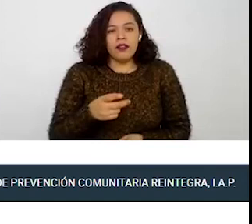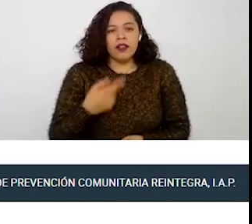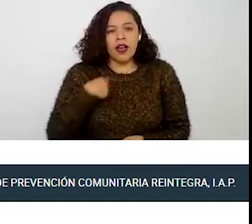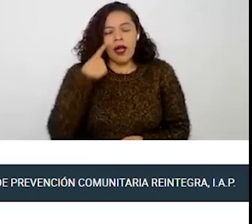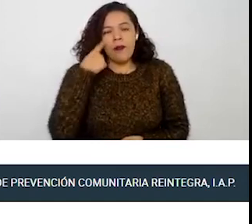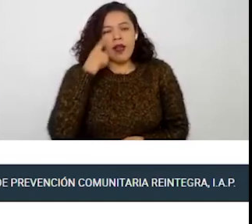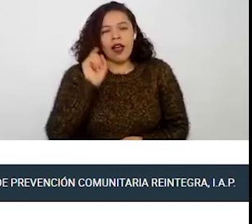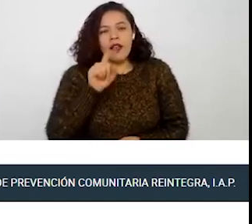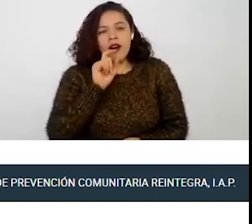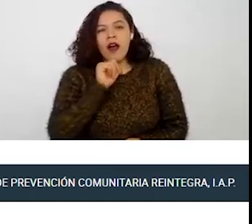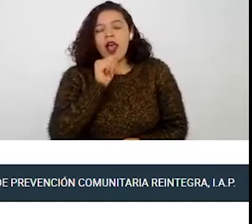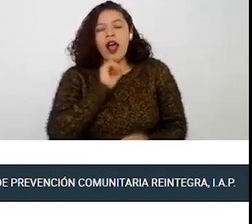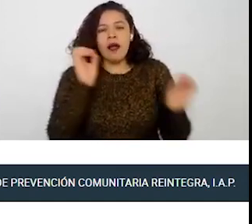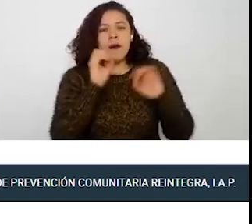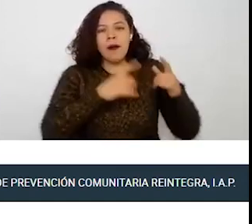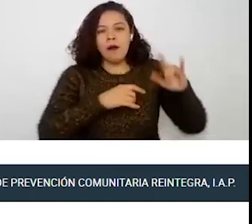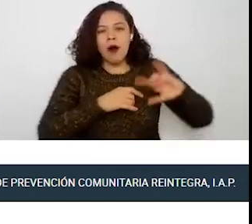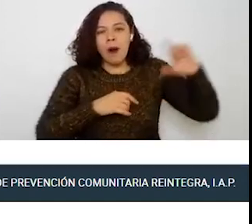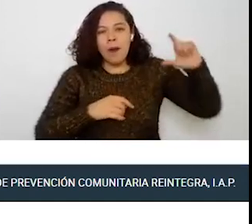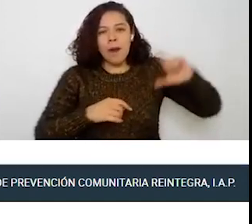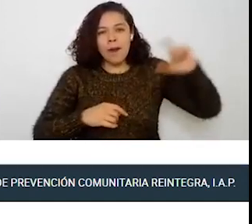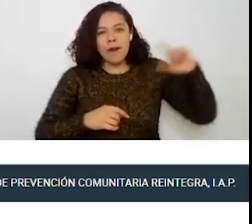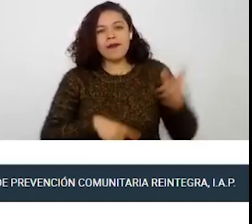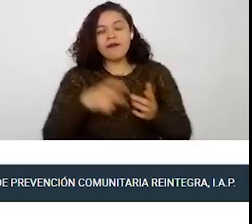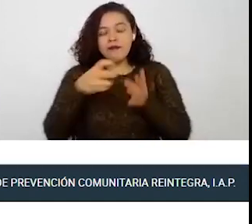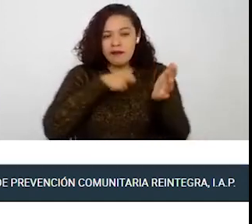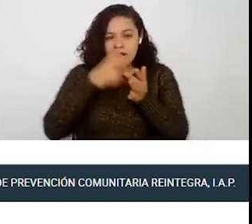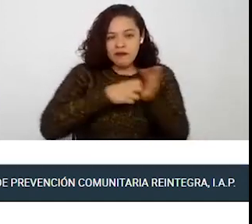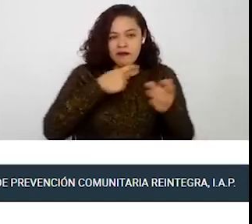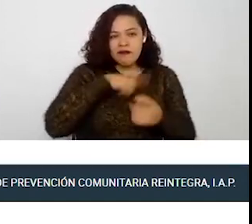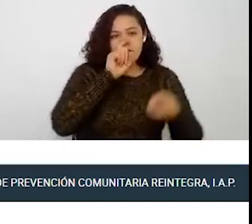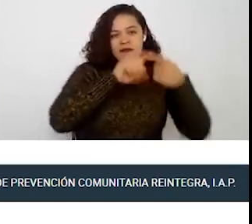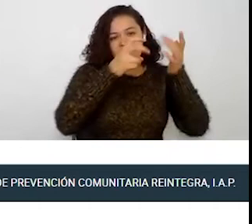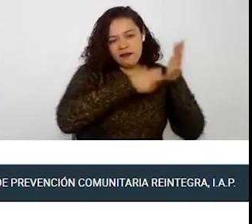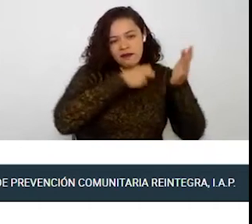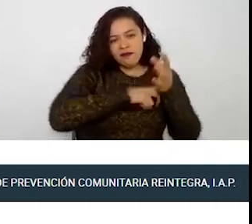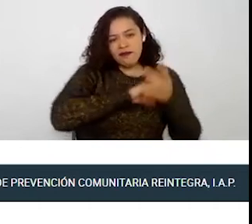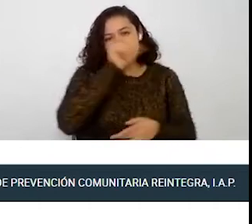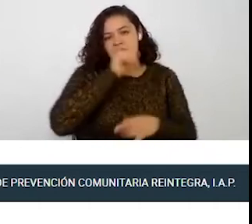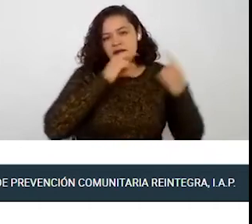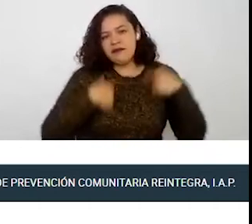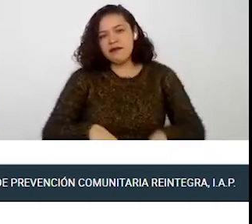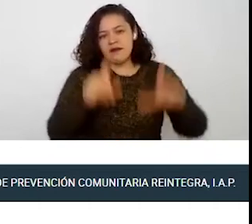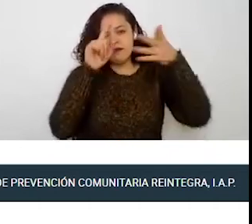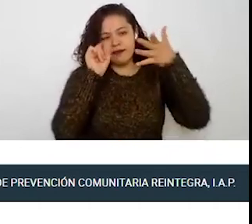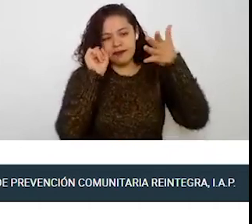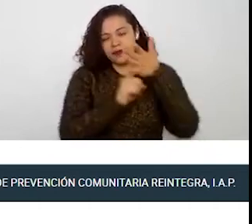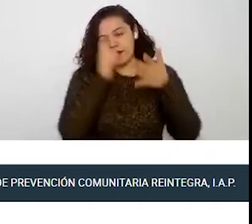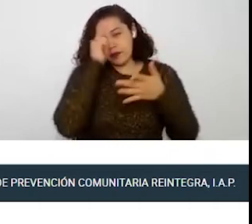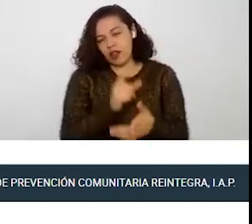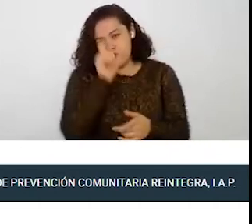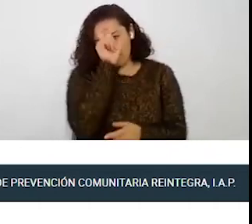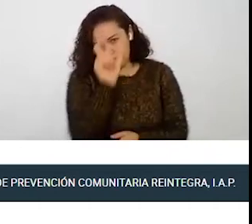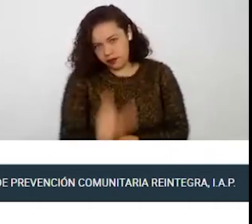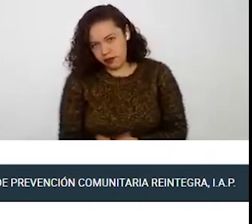brinca cuando no le hacen caso editar aquí le tendría que poner editar y abrir y picarle aquí para que se abra esa columna